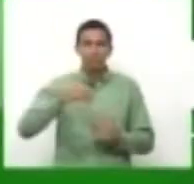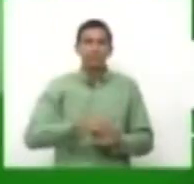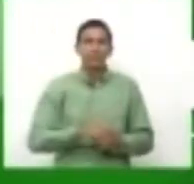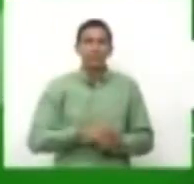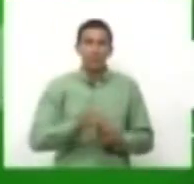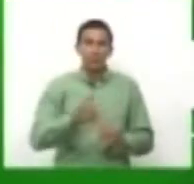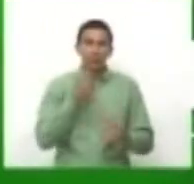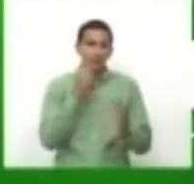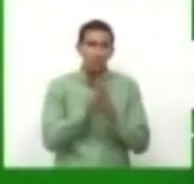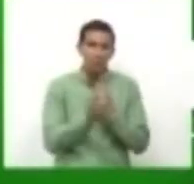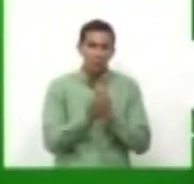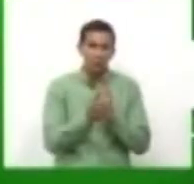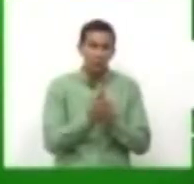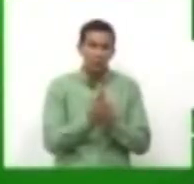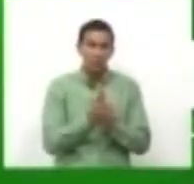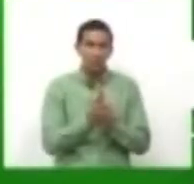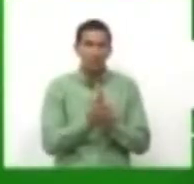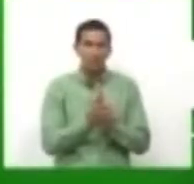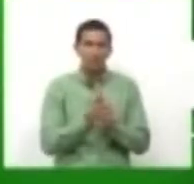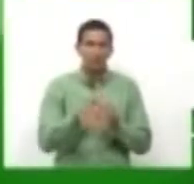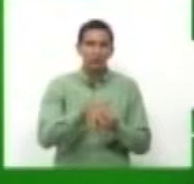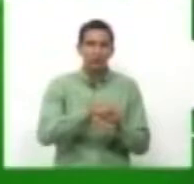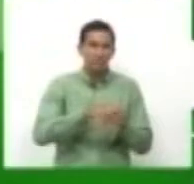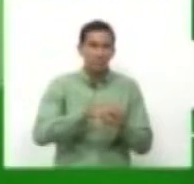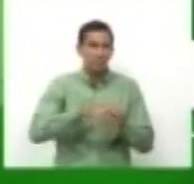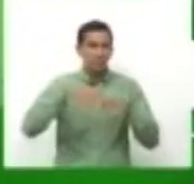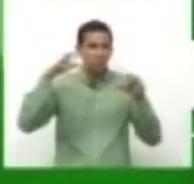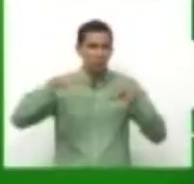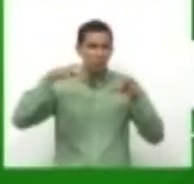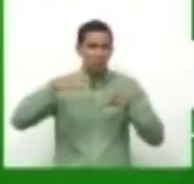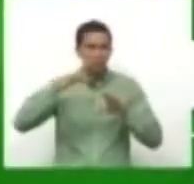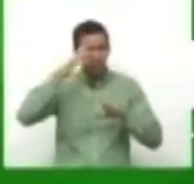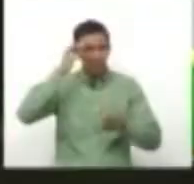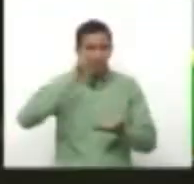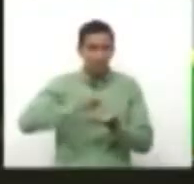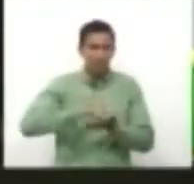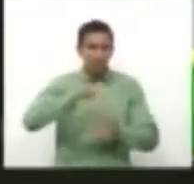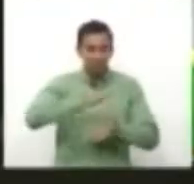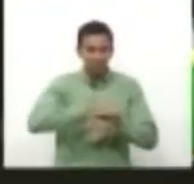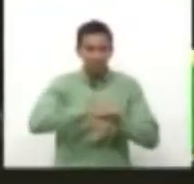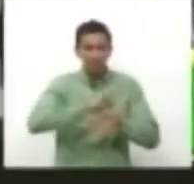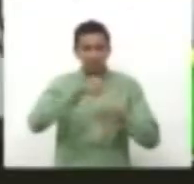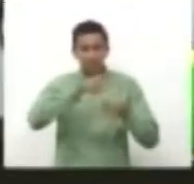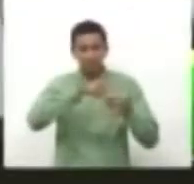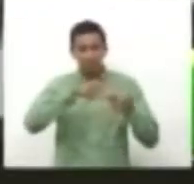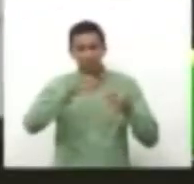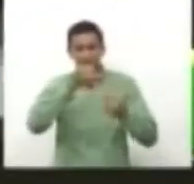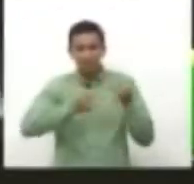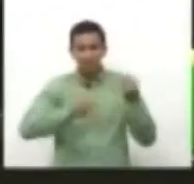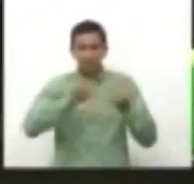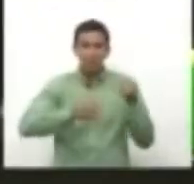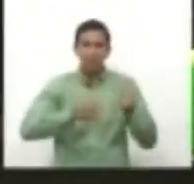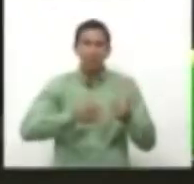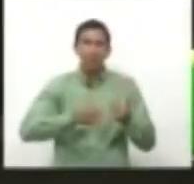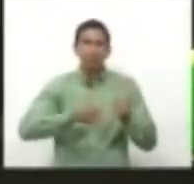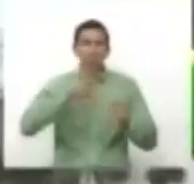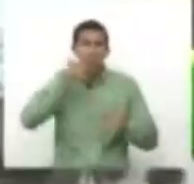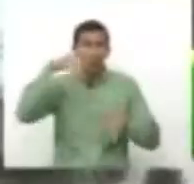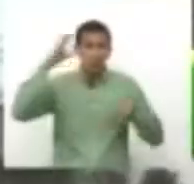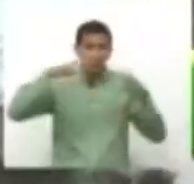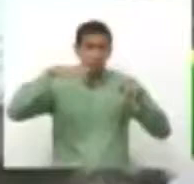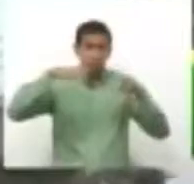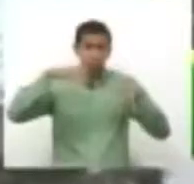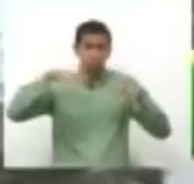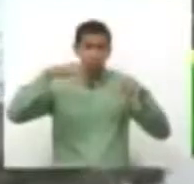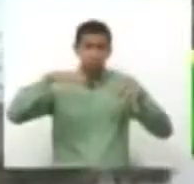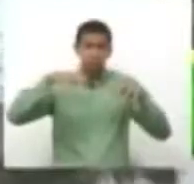precipitaciones fuertes, algunas descargas eléctricas en las horas de la tarde. Fin de semana. Según el organismo, las precipitaciones que se han presentado en las últimas horas en